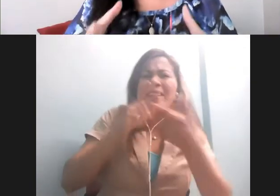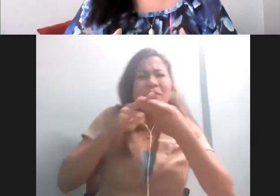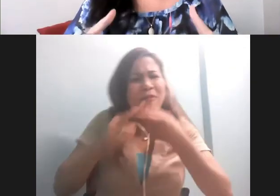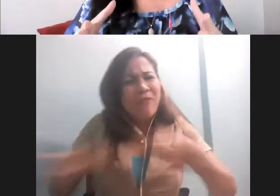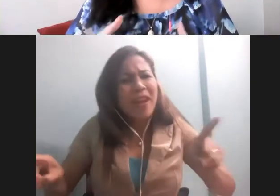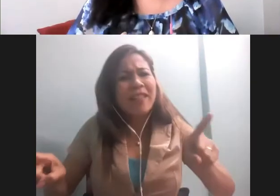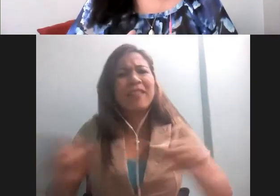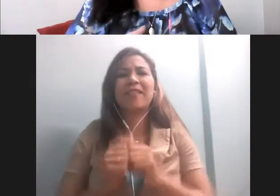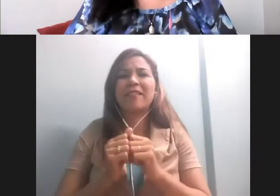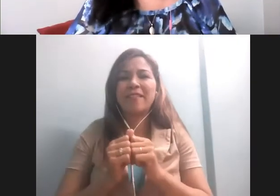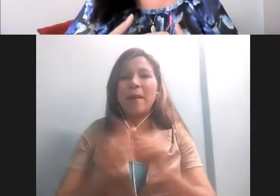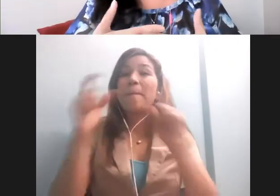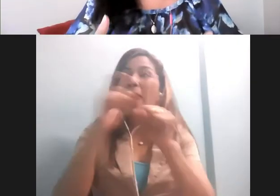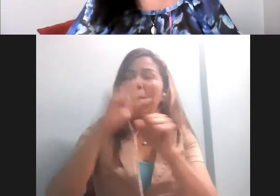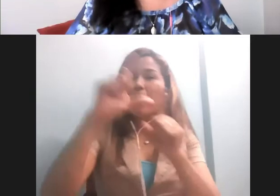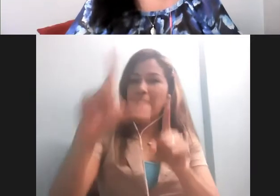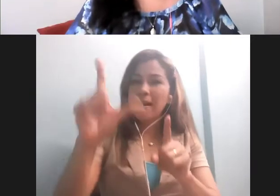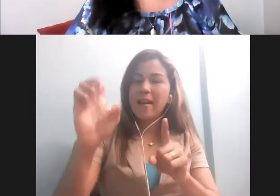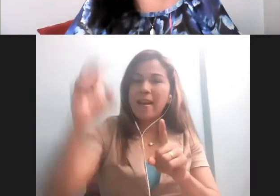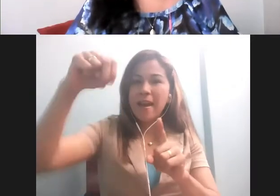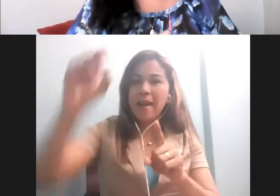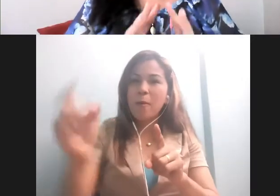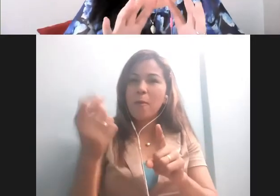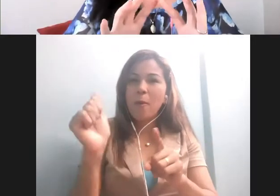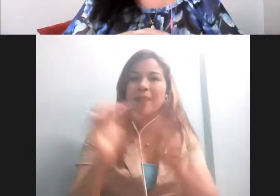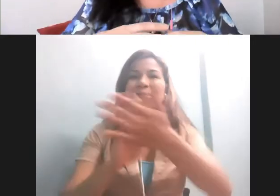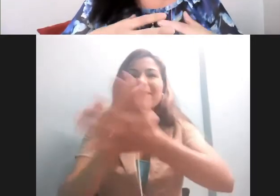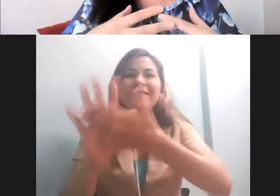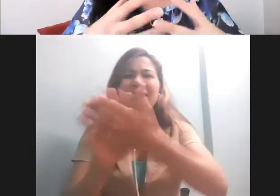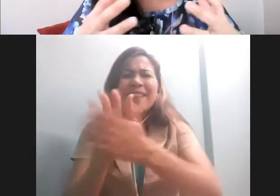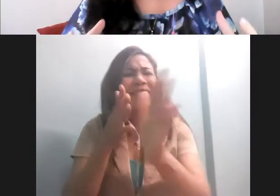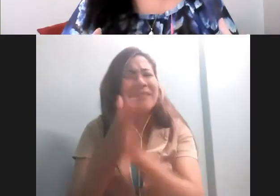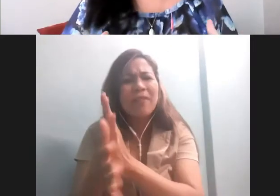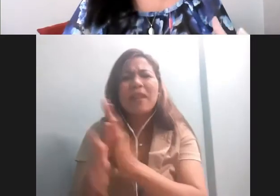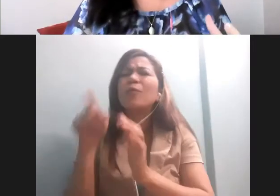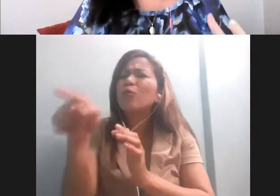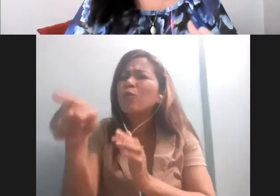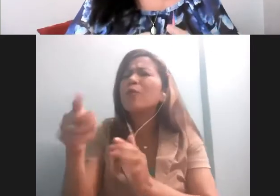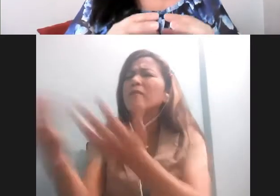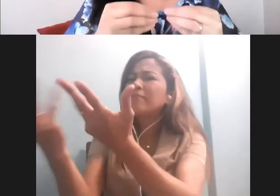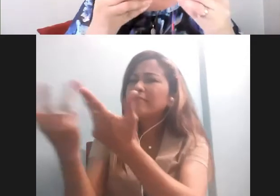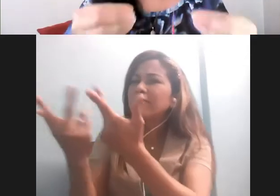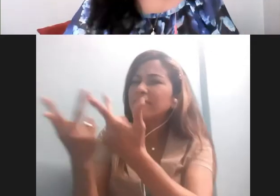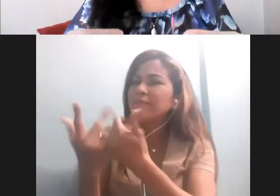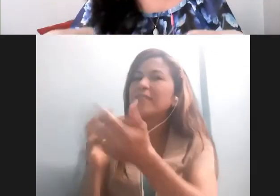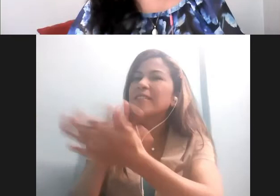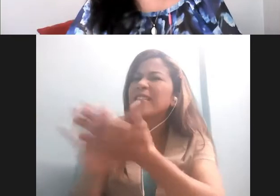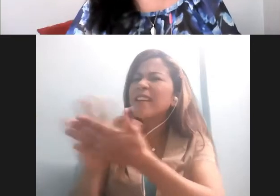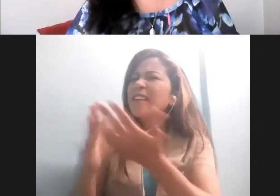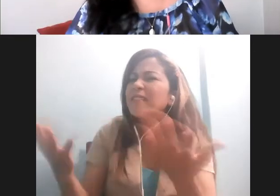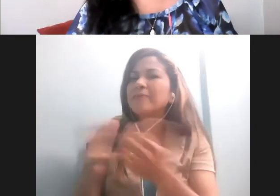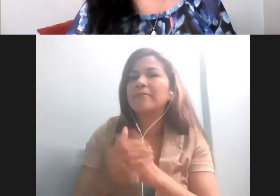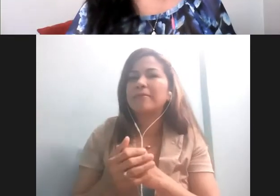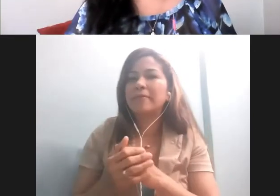la lengua de señas. Y podemos arrancar por allí, Dalia, la lengua de señas, ¿a quién se le